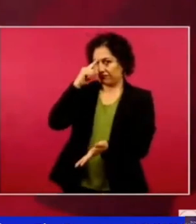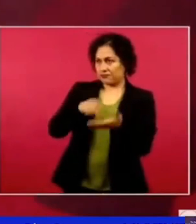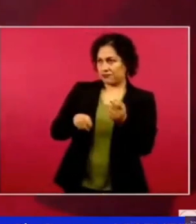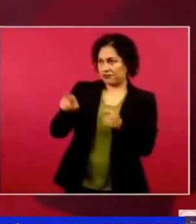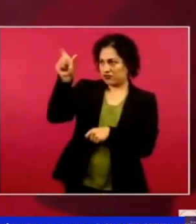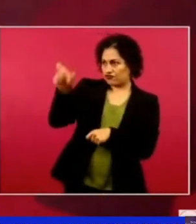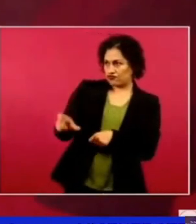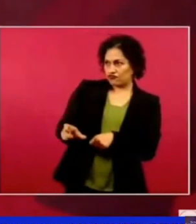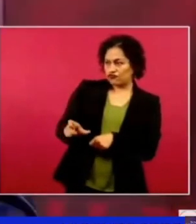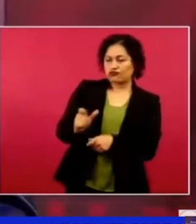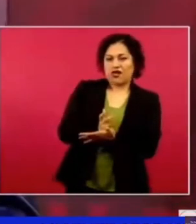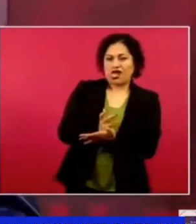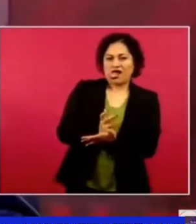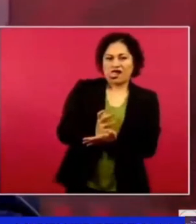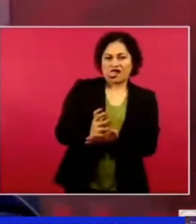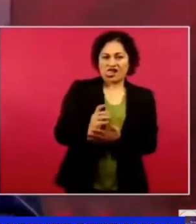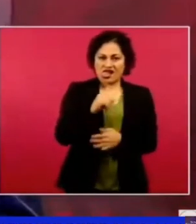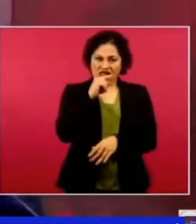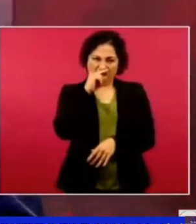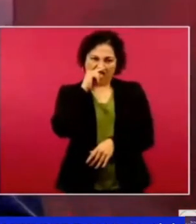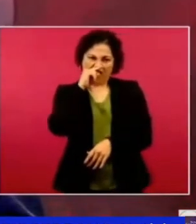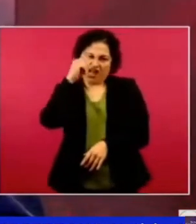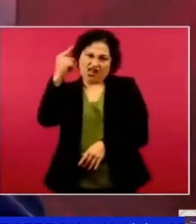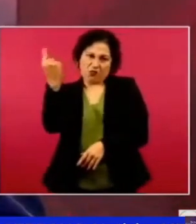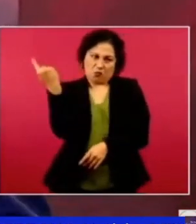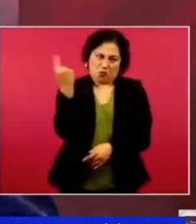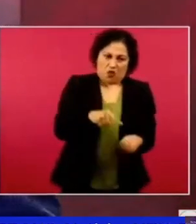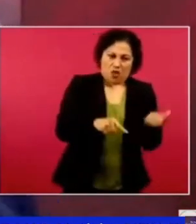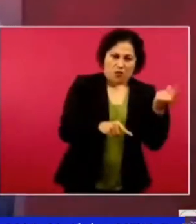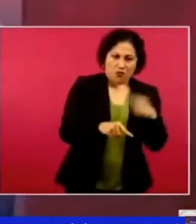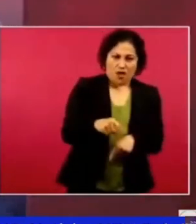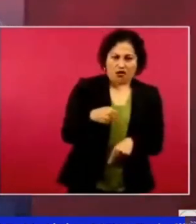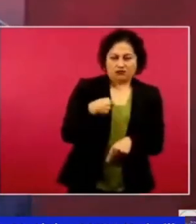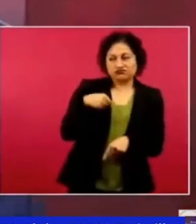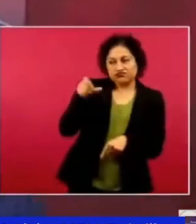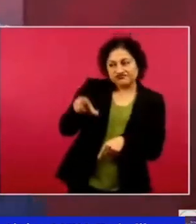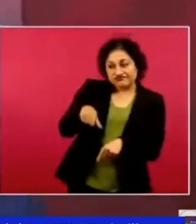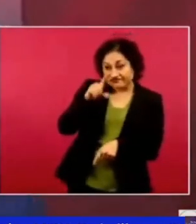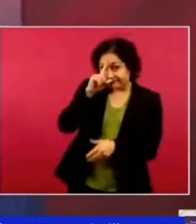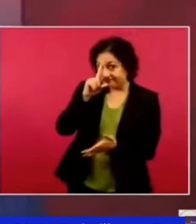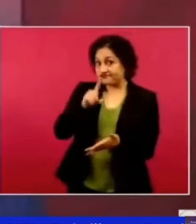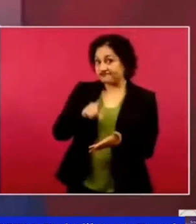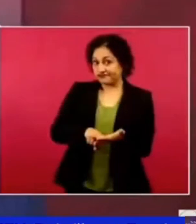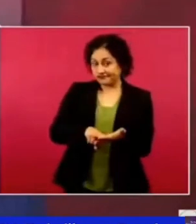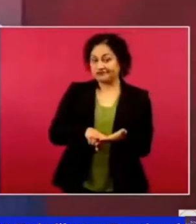prepotentes. O sea, entonces,